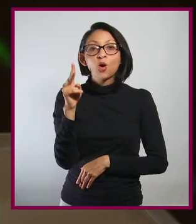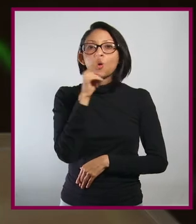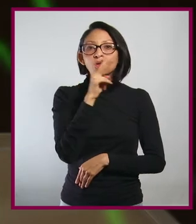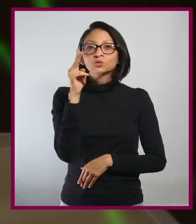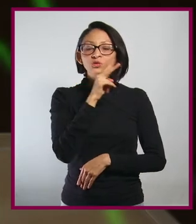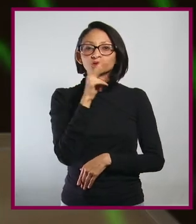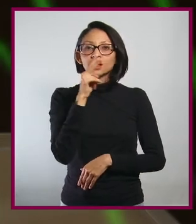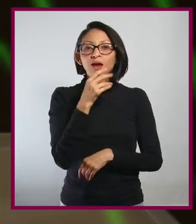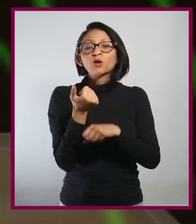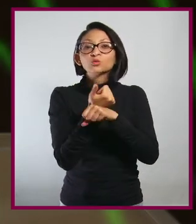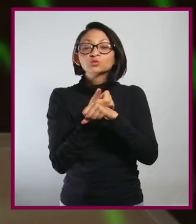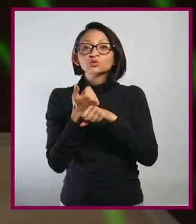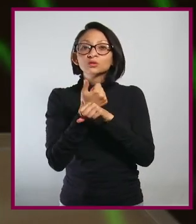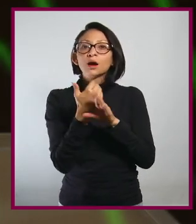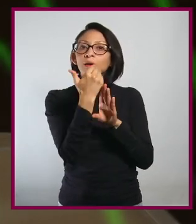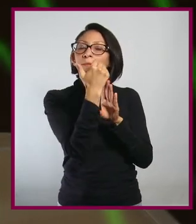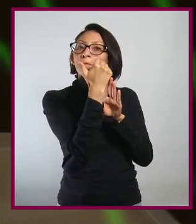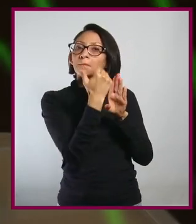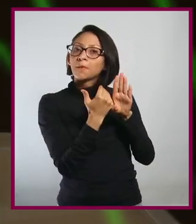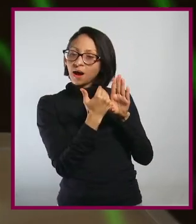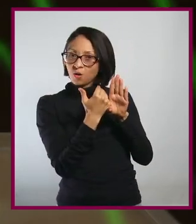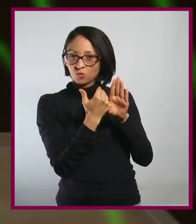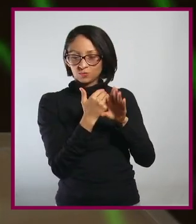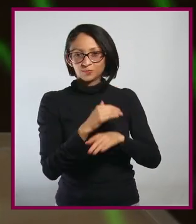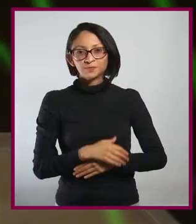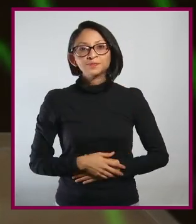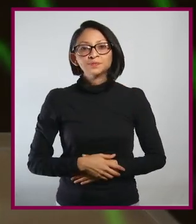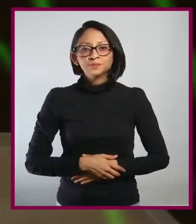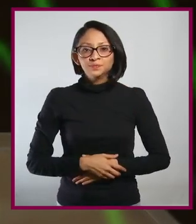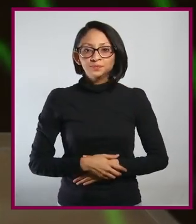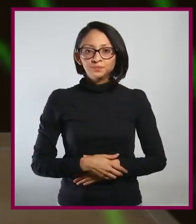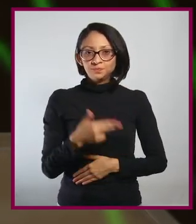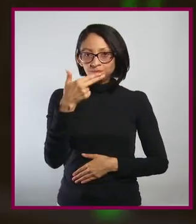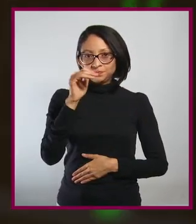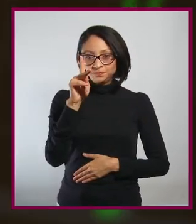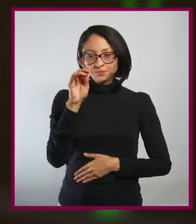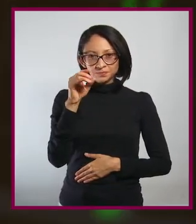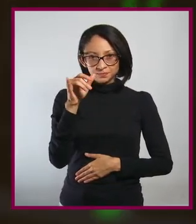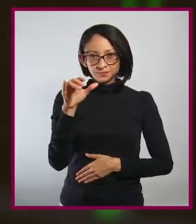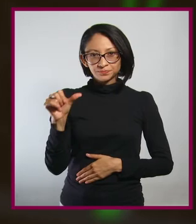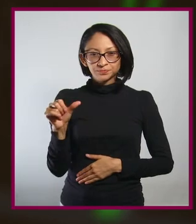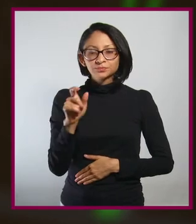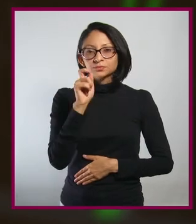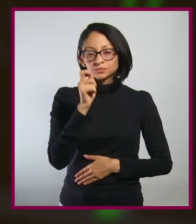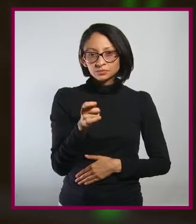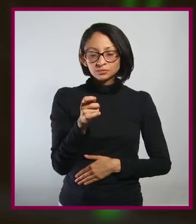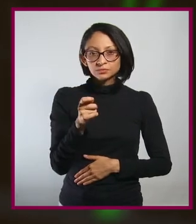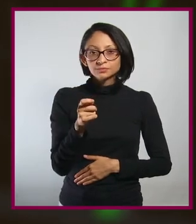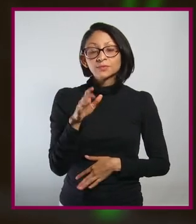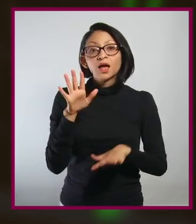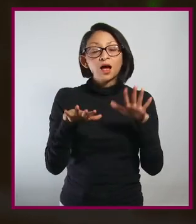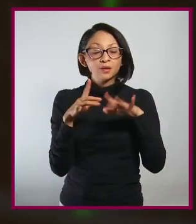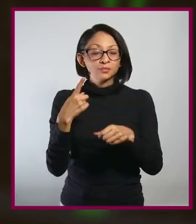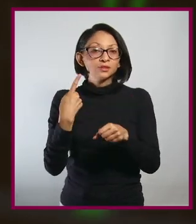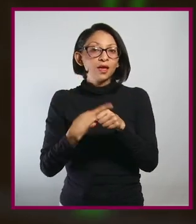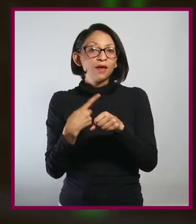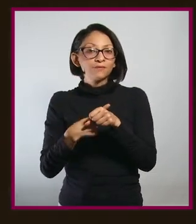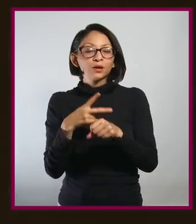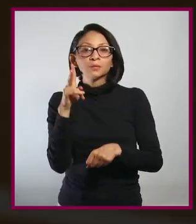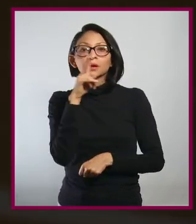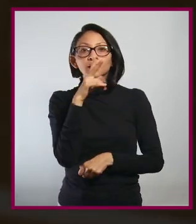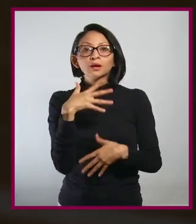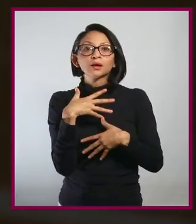significa nivel de oxígeno en la sangre inferior a lo normal. La hipoxemia se presenta principalmente en